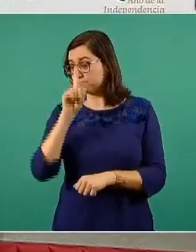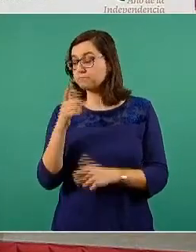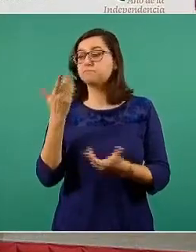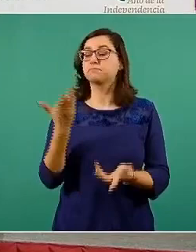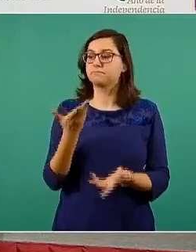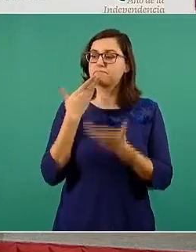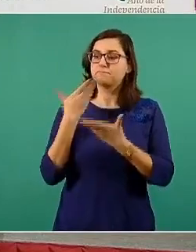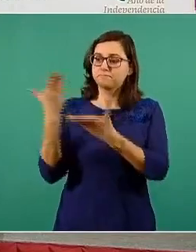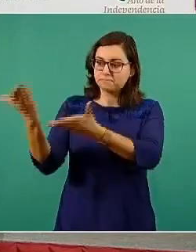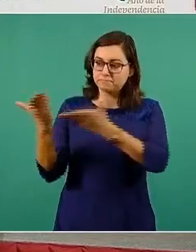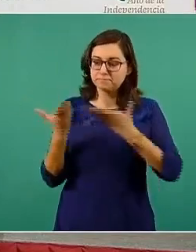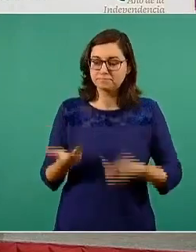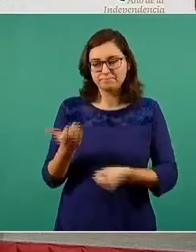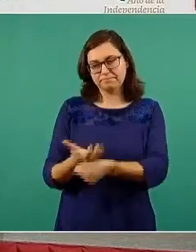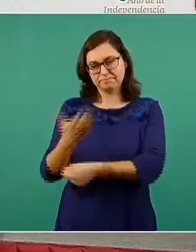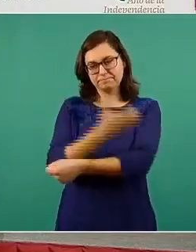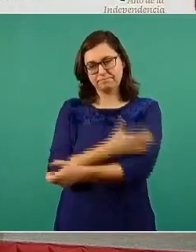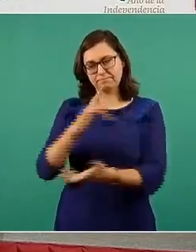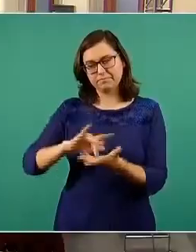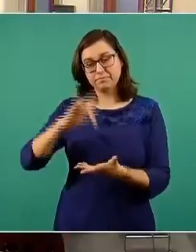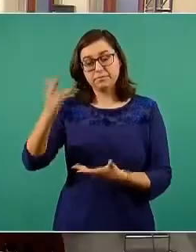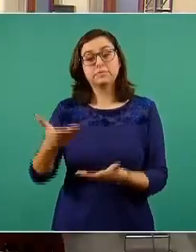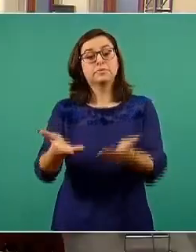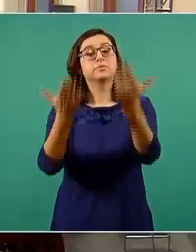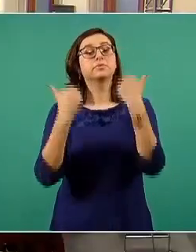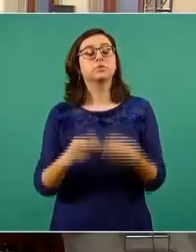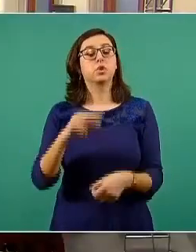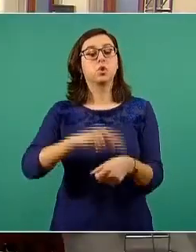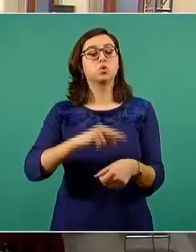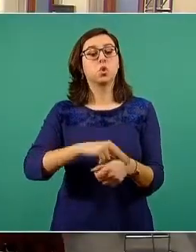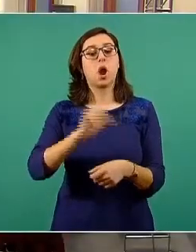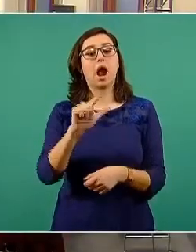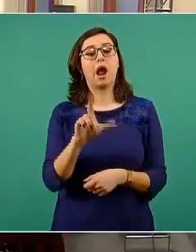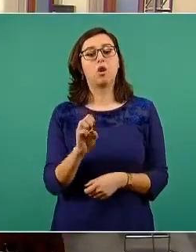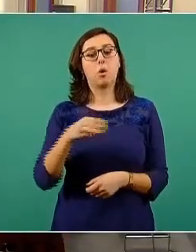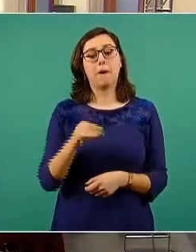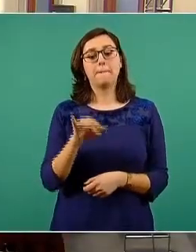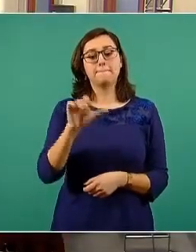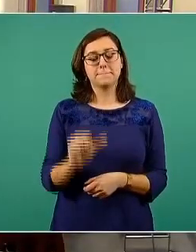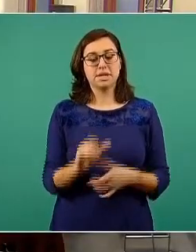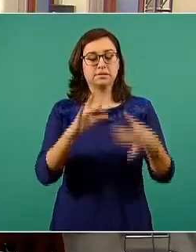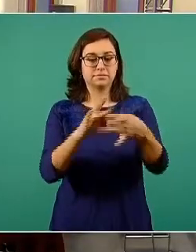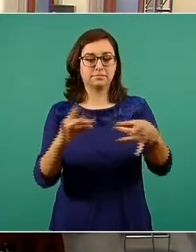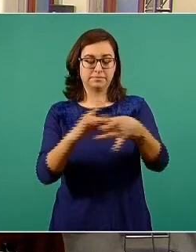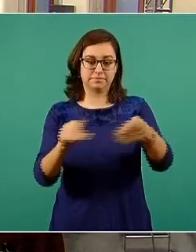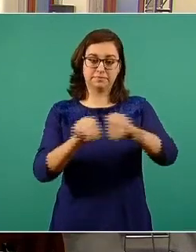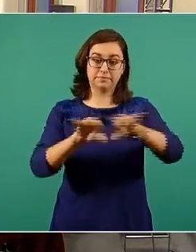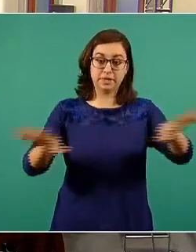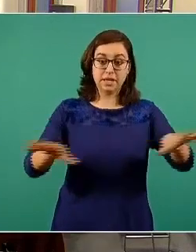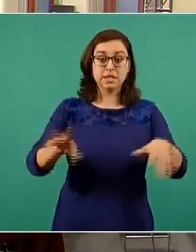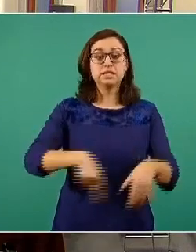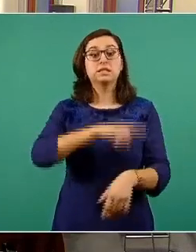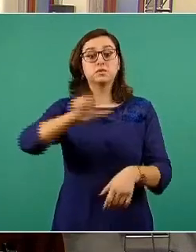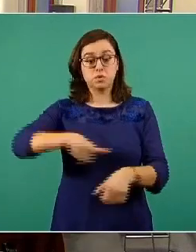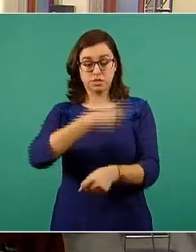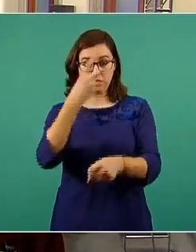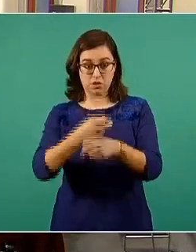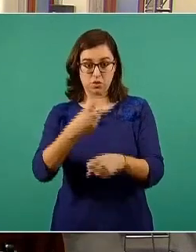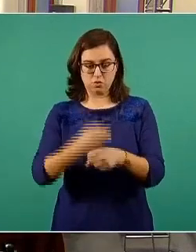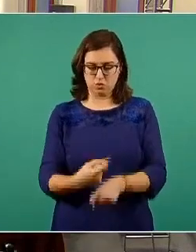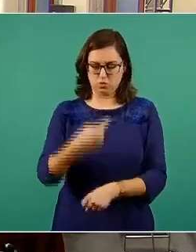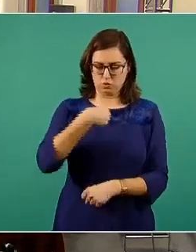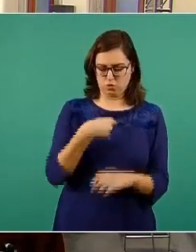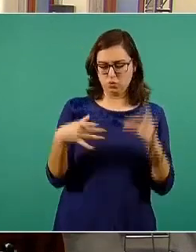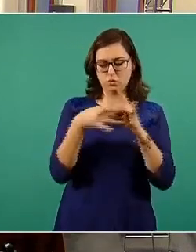acompañarnos. Le pido al doctor Alomía, si es tan amable, presentar el primer segmento. En breve presentaré el segundo y después abrimos ya a que las